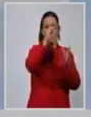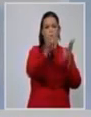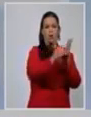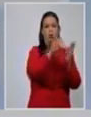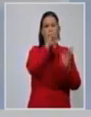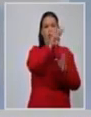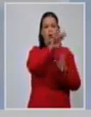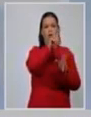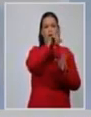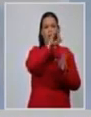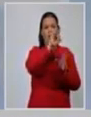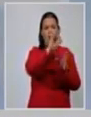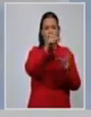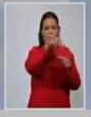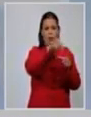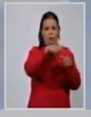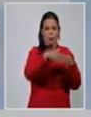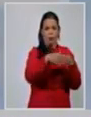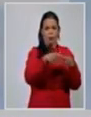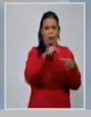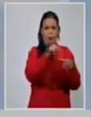4.417, pues